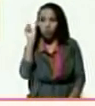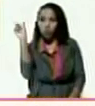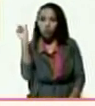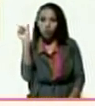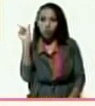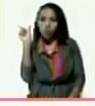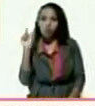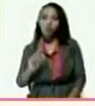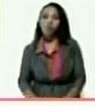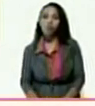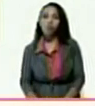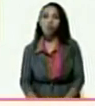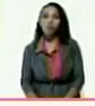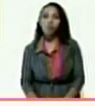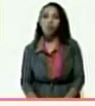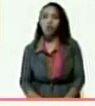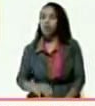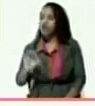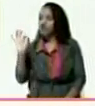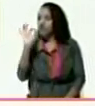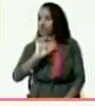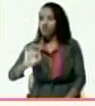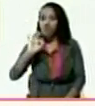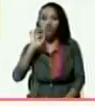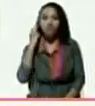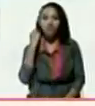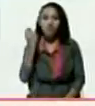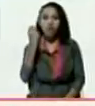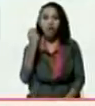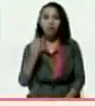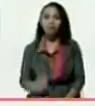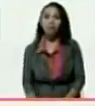Socialista Unido de Venezuela. No ha habido nunca.